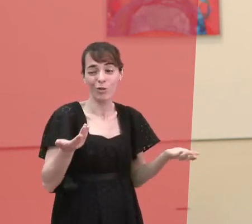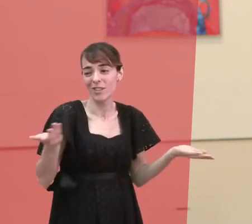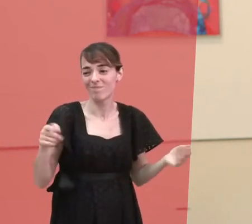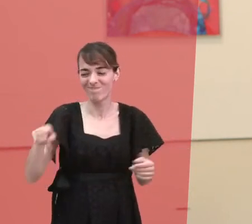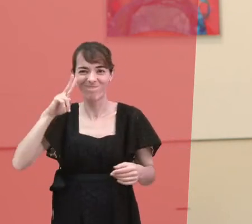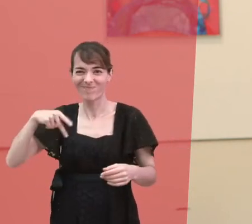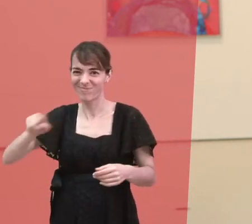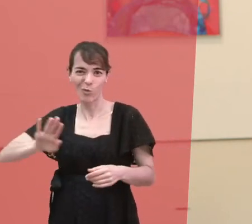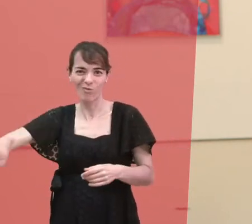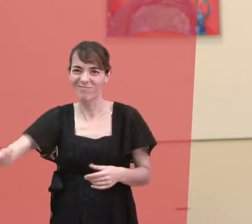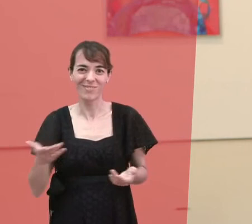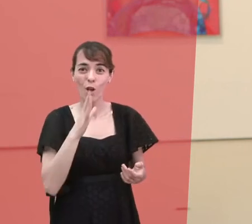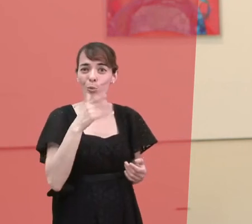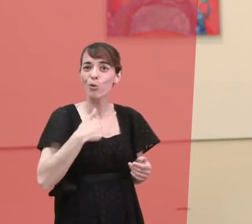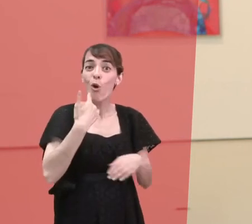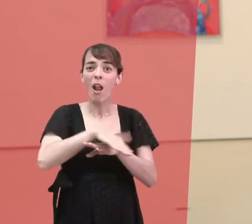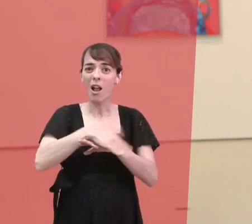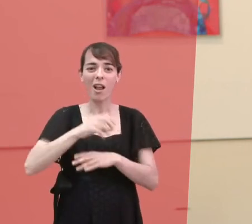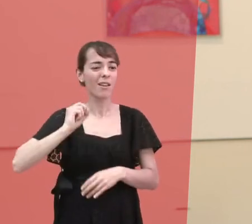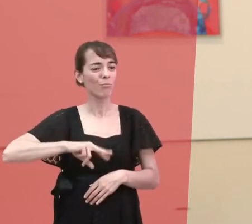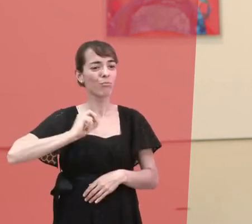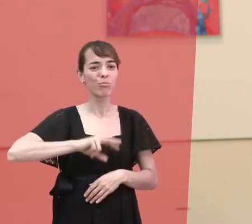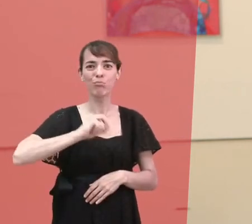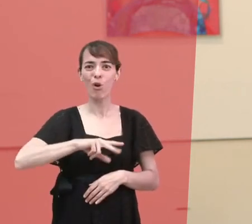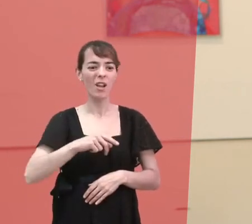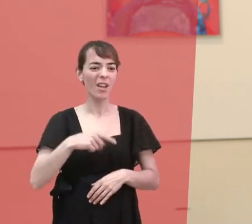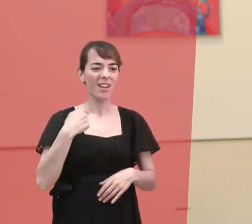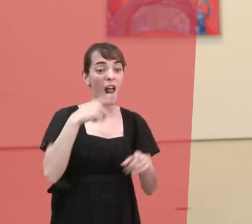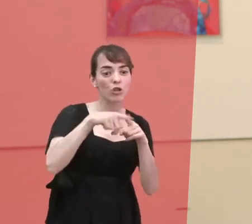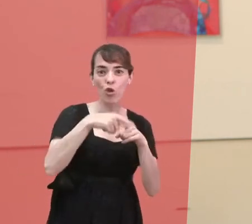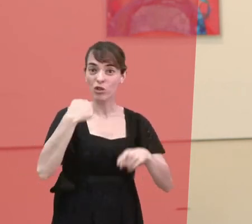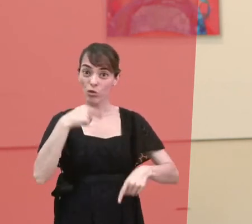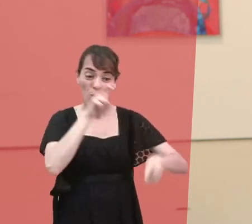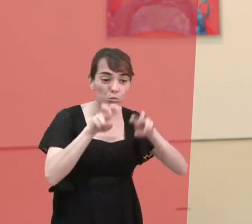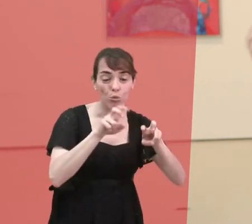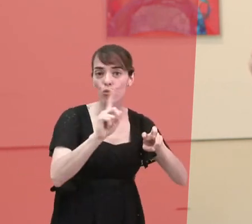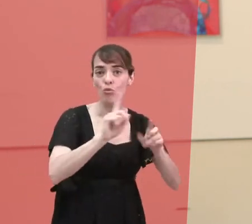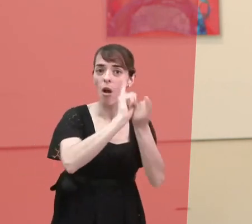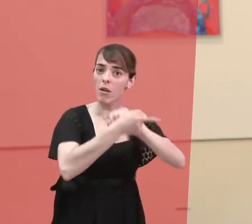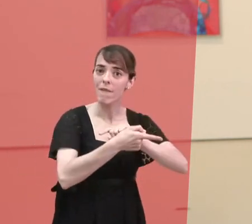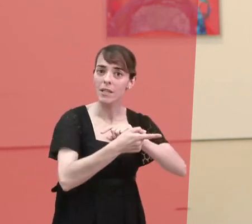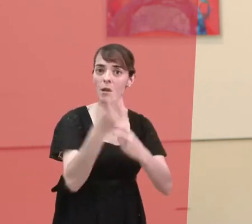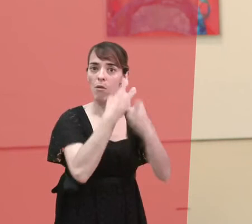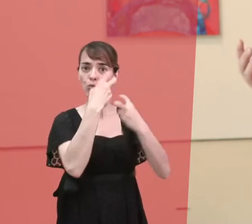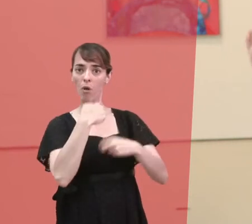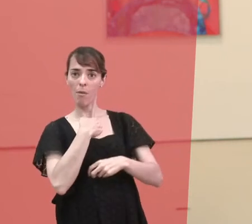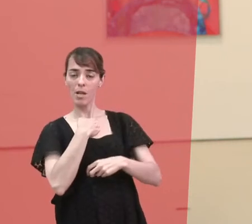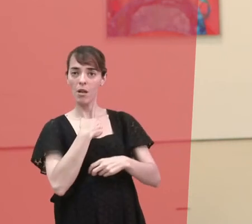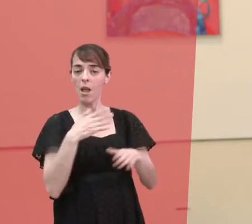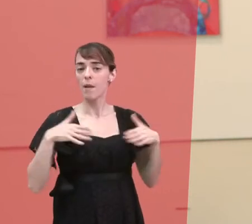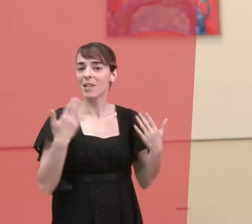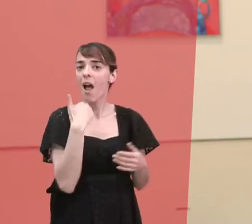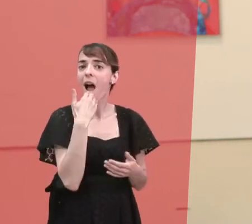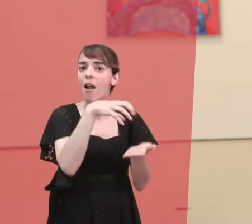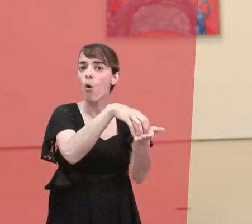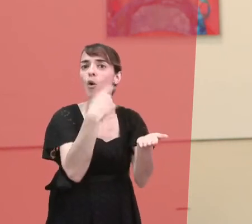espontáneas, pues no es así, porque yo voy por la calle y no soy yo el que busco los objetos, son los objetos los que me